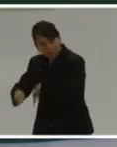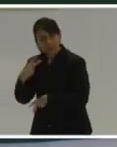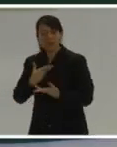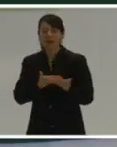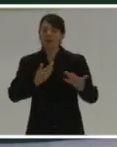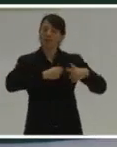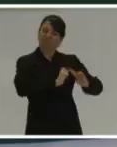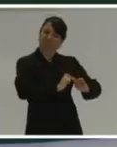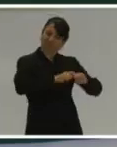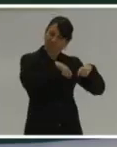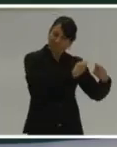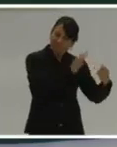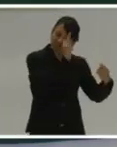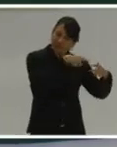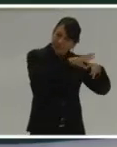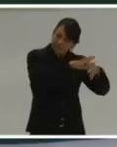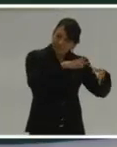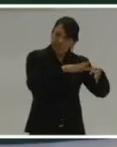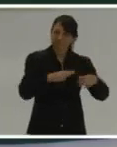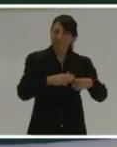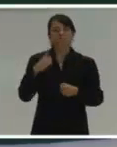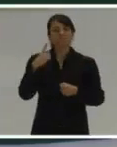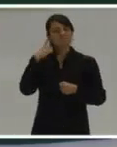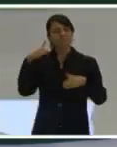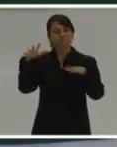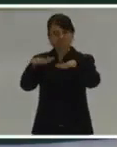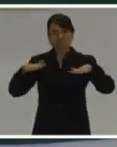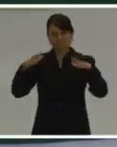de la voz. Muchas gracias.